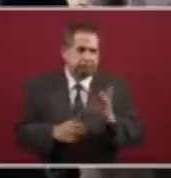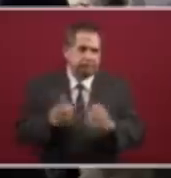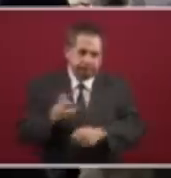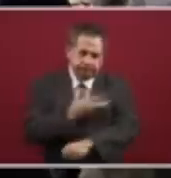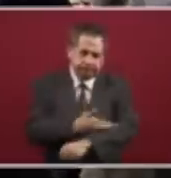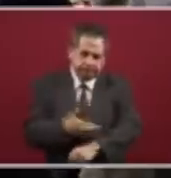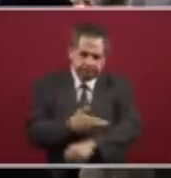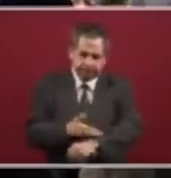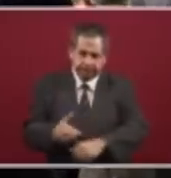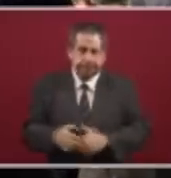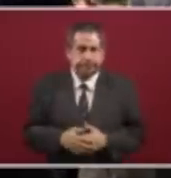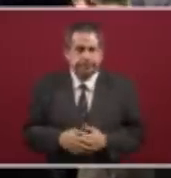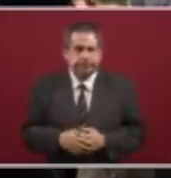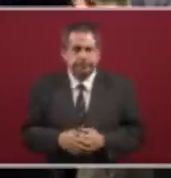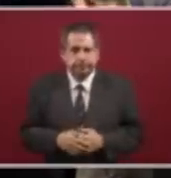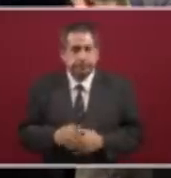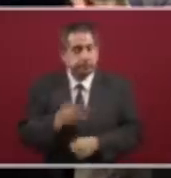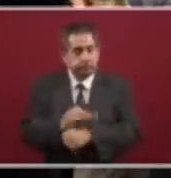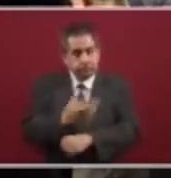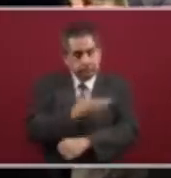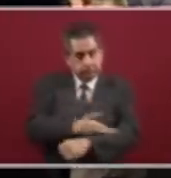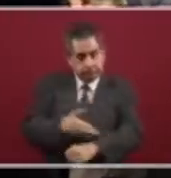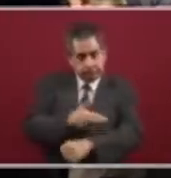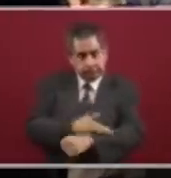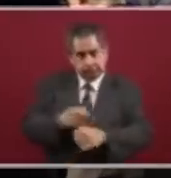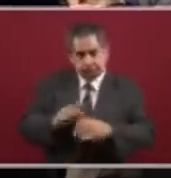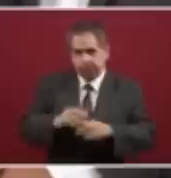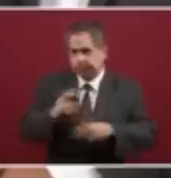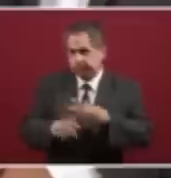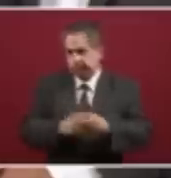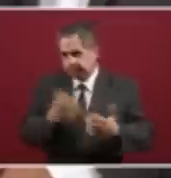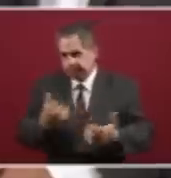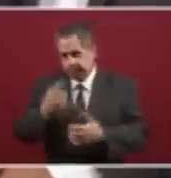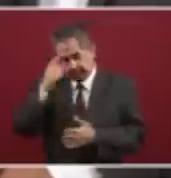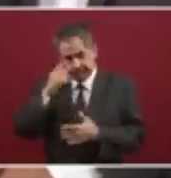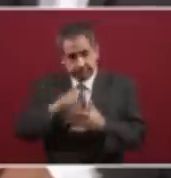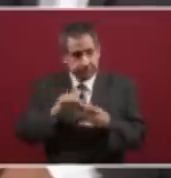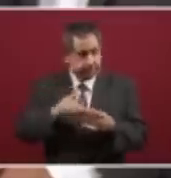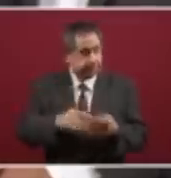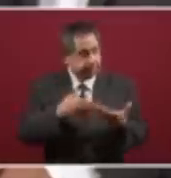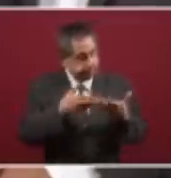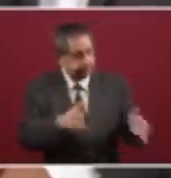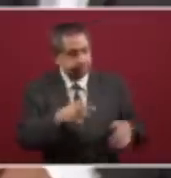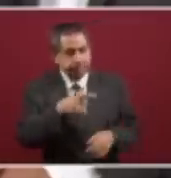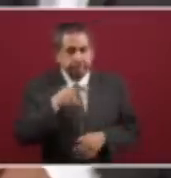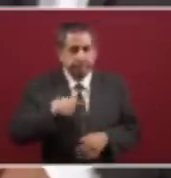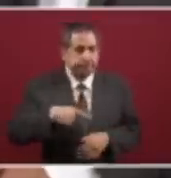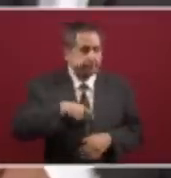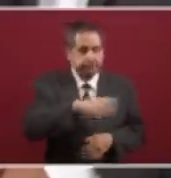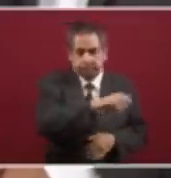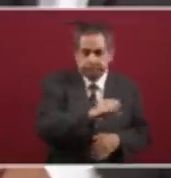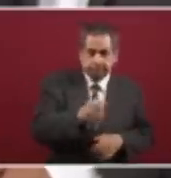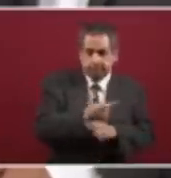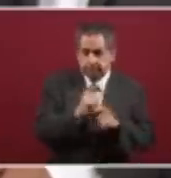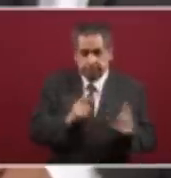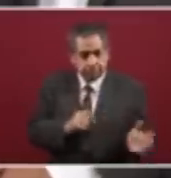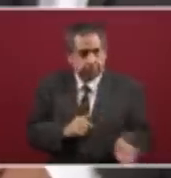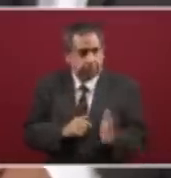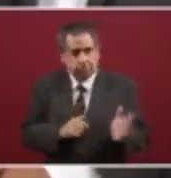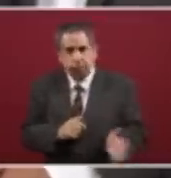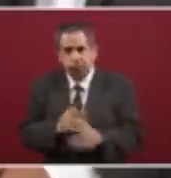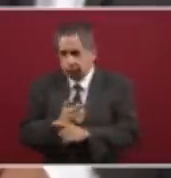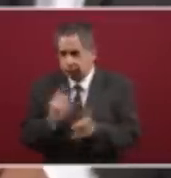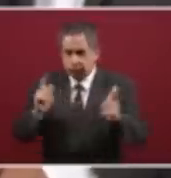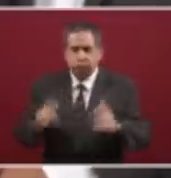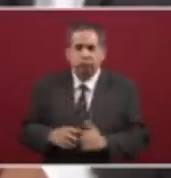los trámites que se tienen que hacer para liberar a quienes están en las cárceles